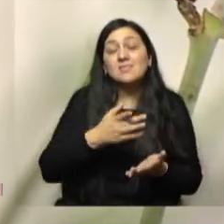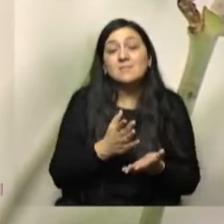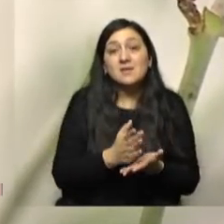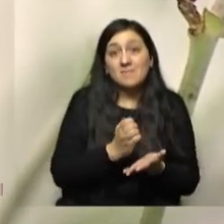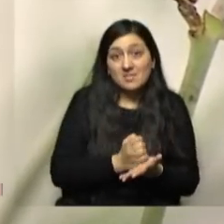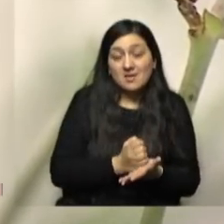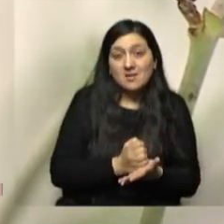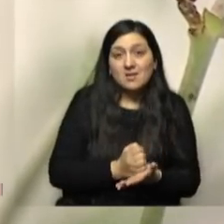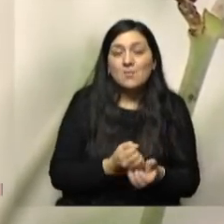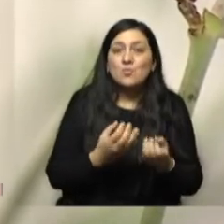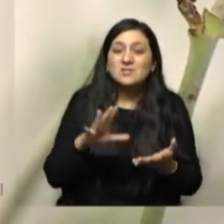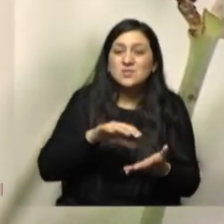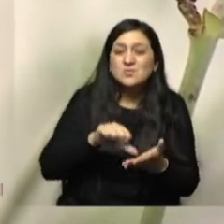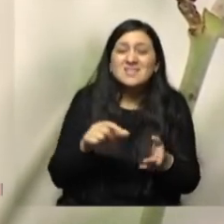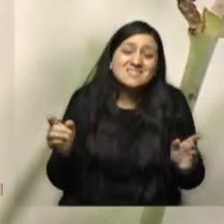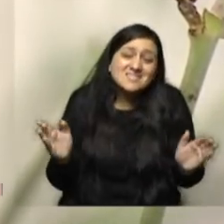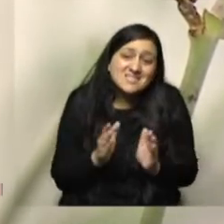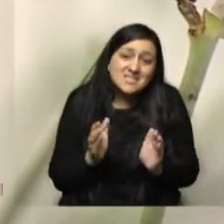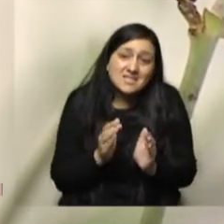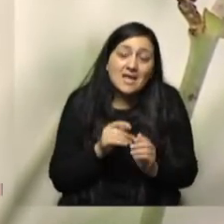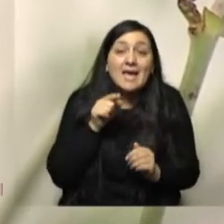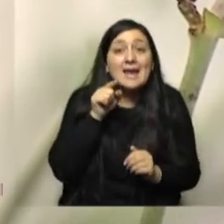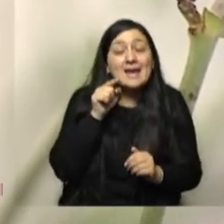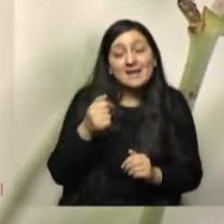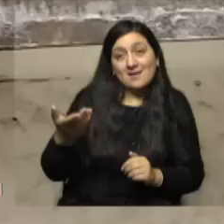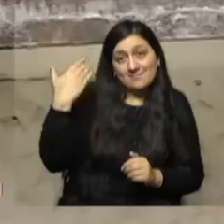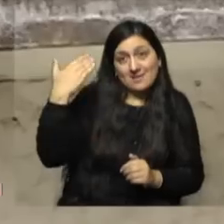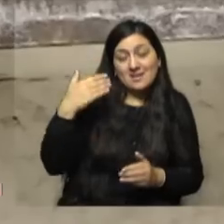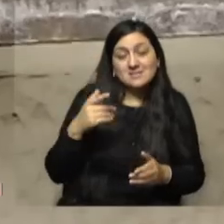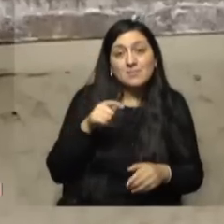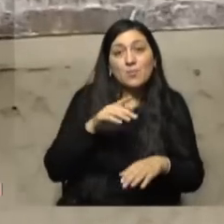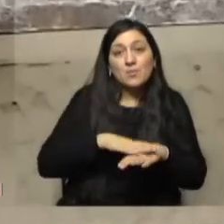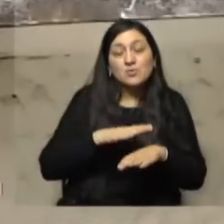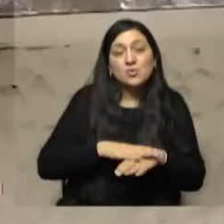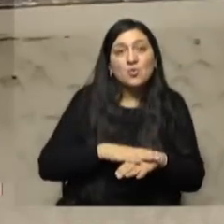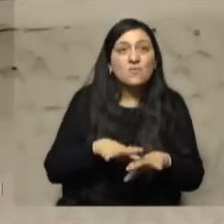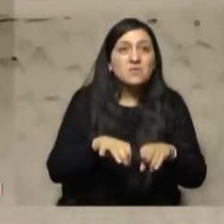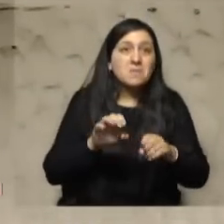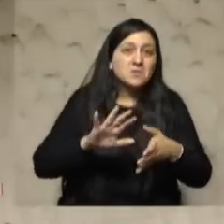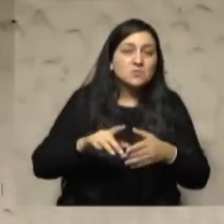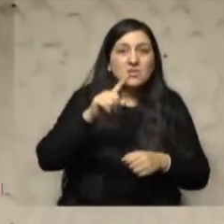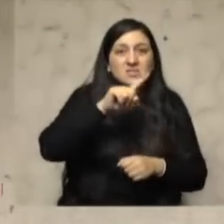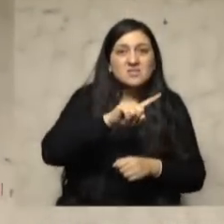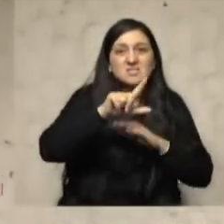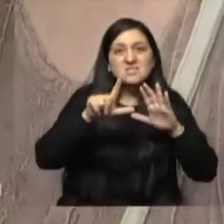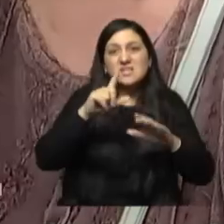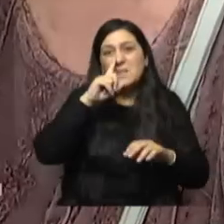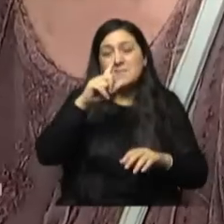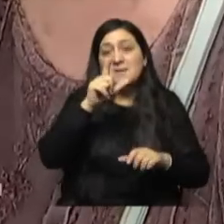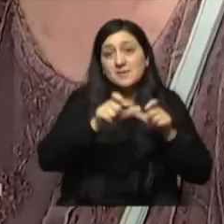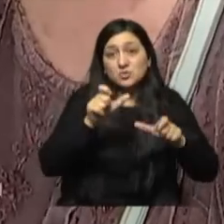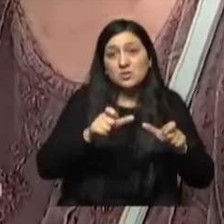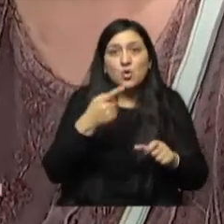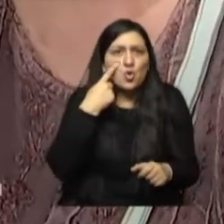del departamento, pero es una ciudad pequeña. En aquel entonces no llegábamos a 17.000 habitantes, nos conocíamos todos.